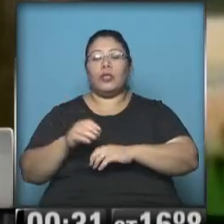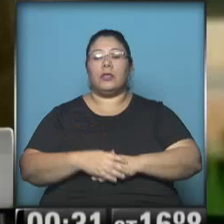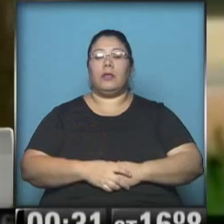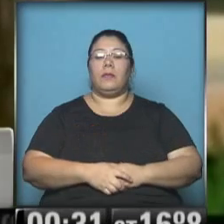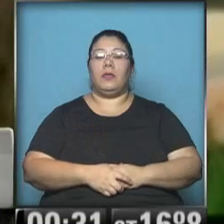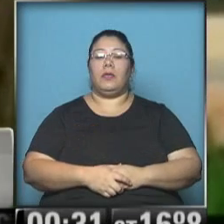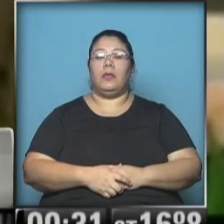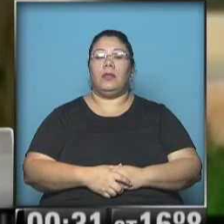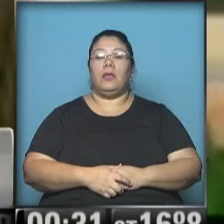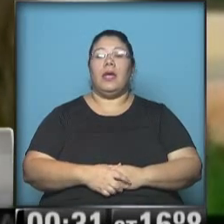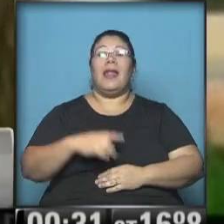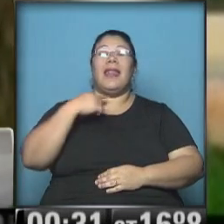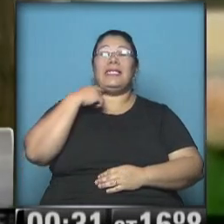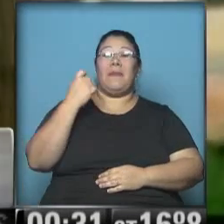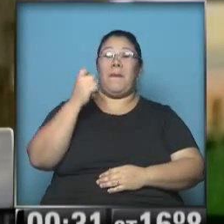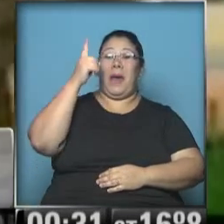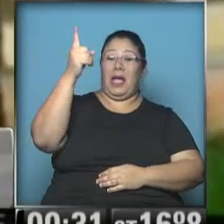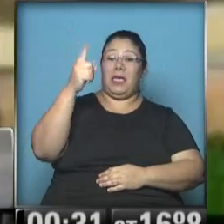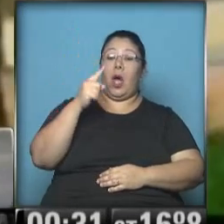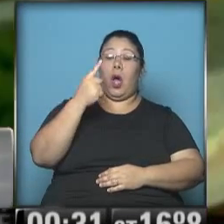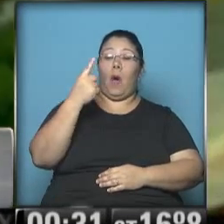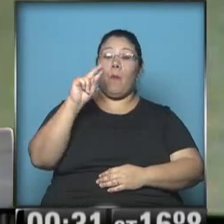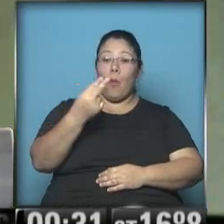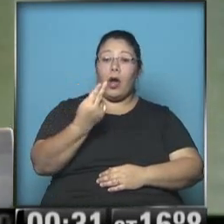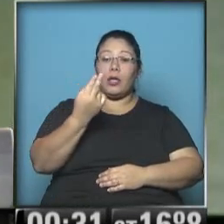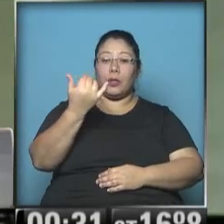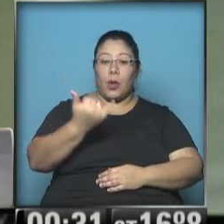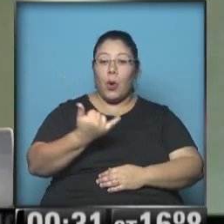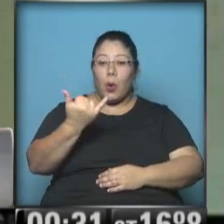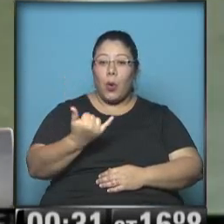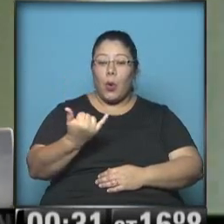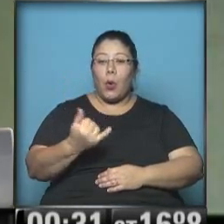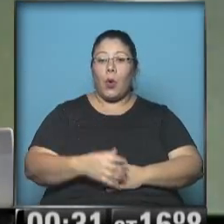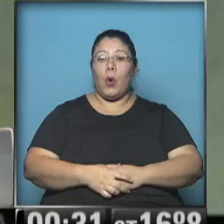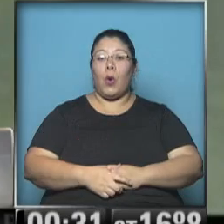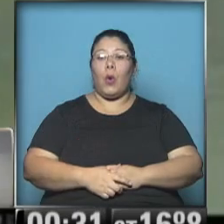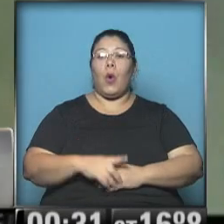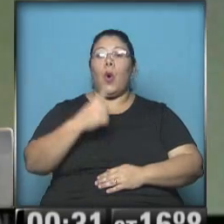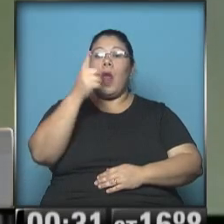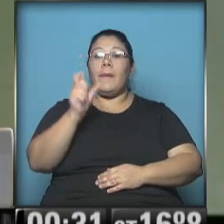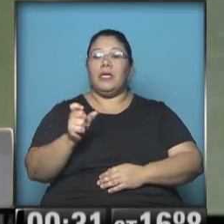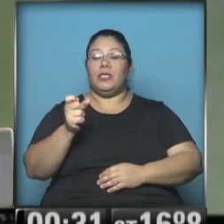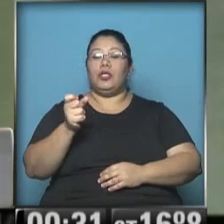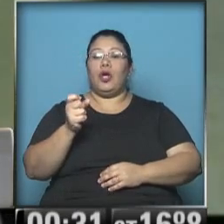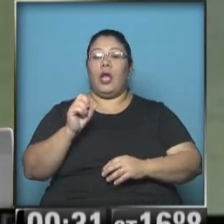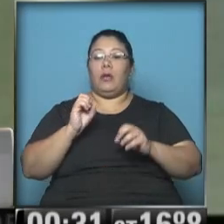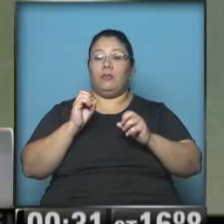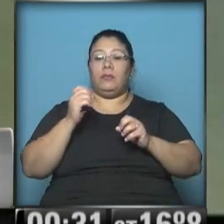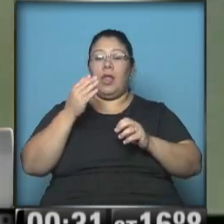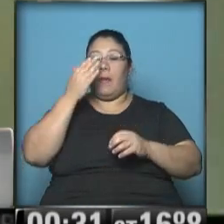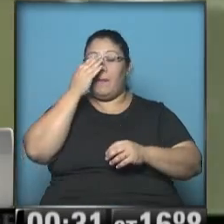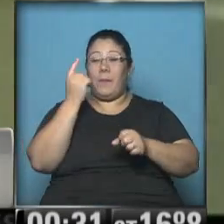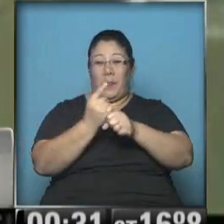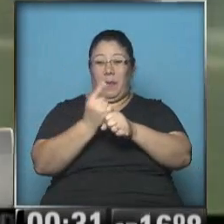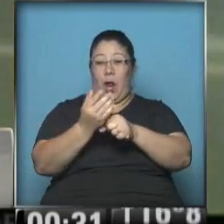continente, porque en España también hubo muertos. Fíjense eso, ¿lo ven cómo arrojan a una persona? Bueno, después de golpearlo, terminan arrojando a un hincha